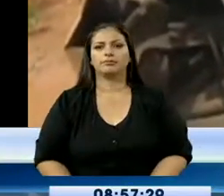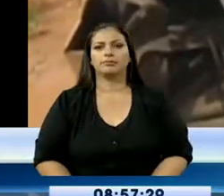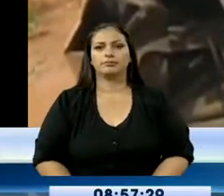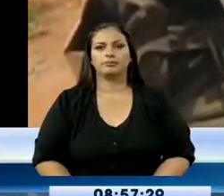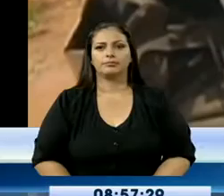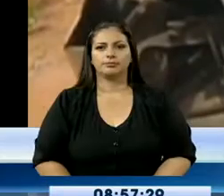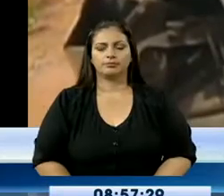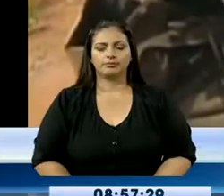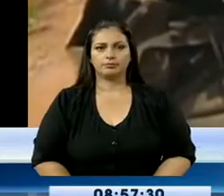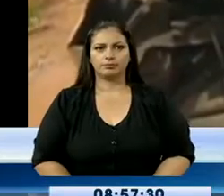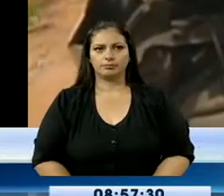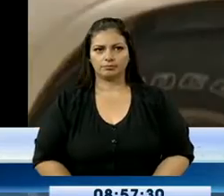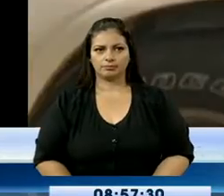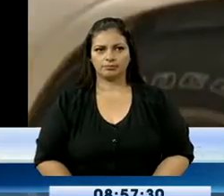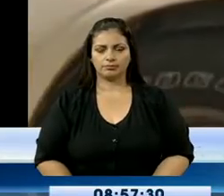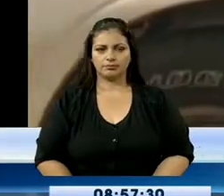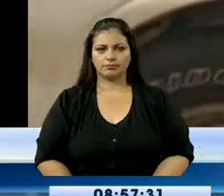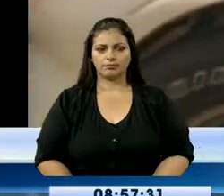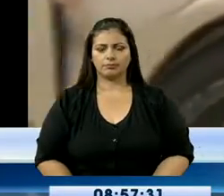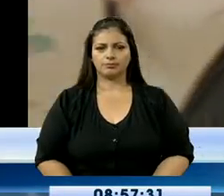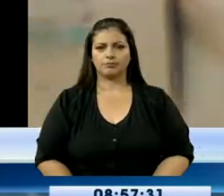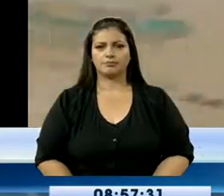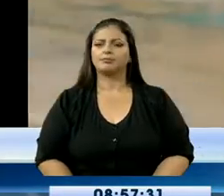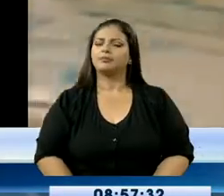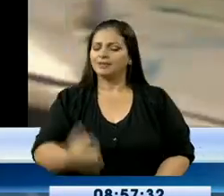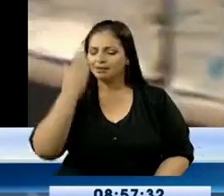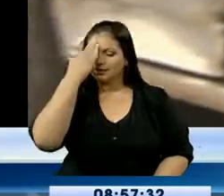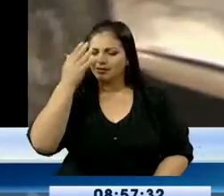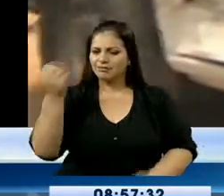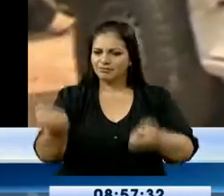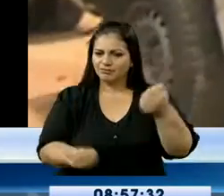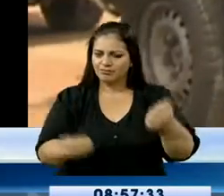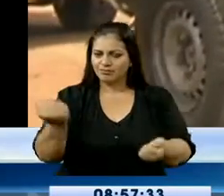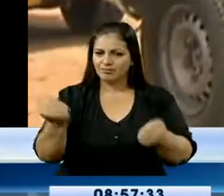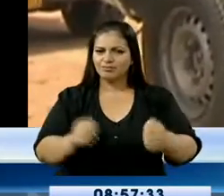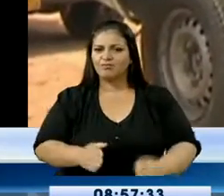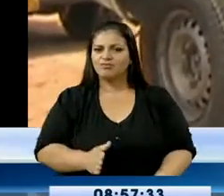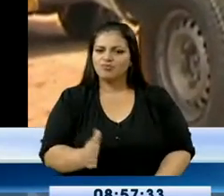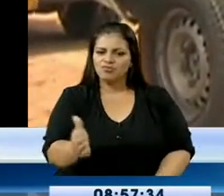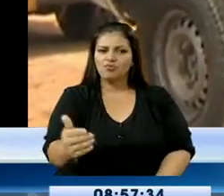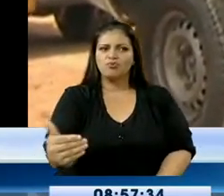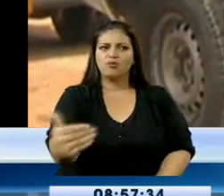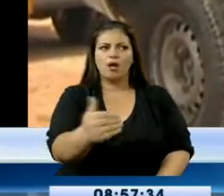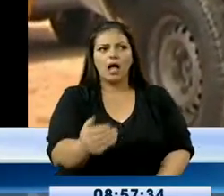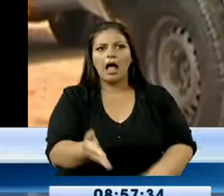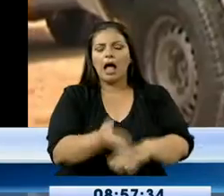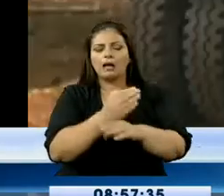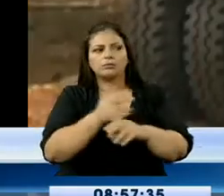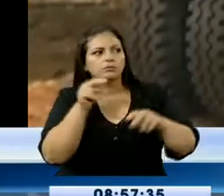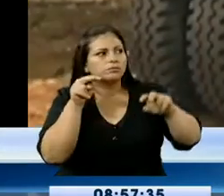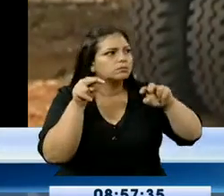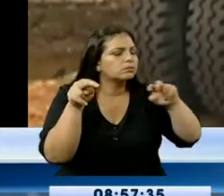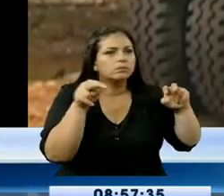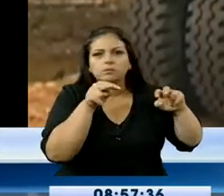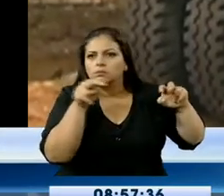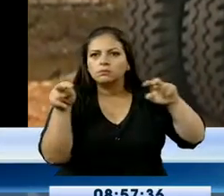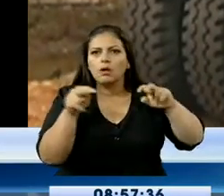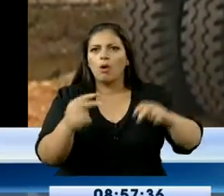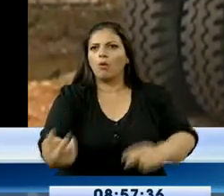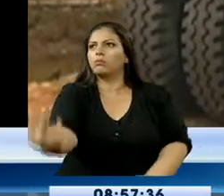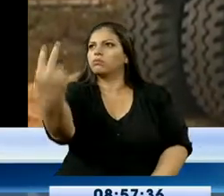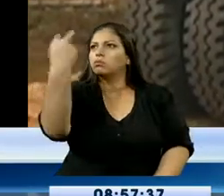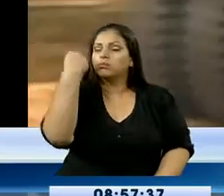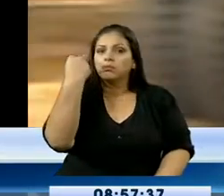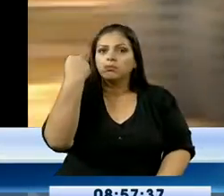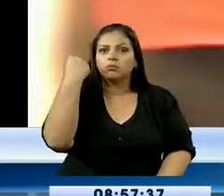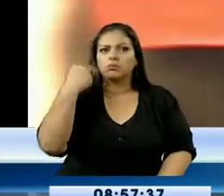con todo. Del tráiler es la responsabilidad. Para virar tiene que escoger su espacio y tener su precaución que no venga nadie. Y el señor no,